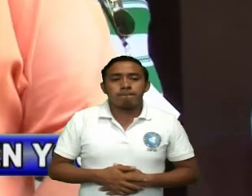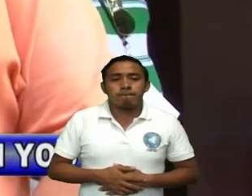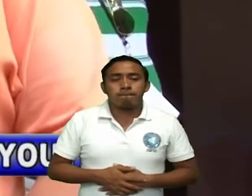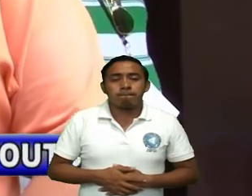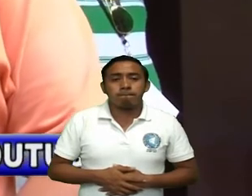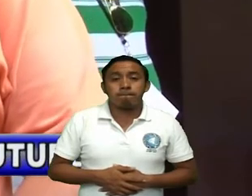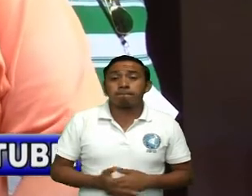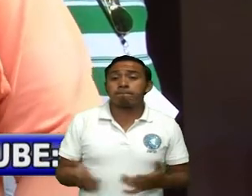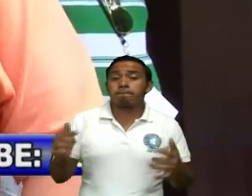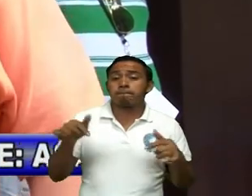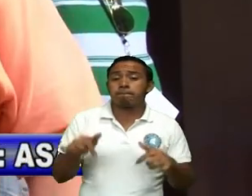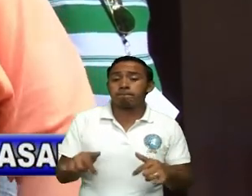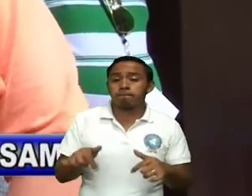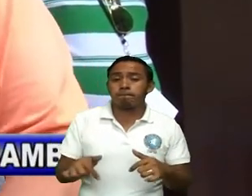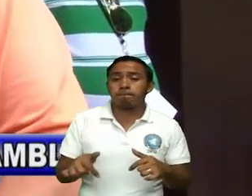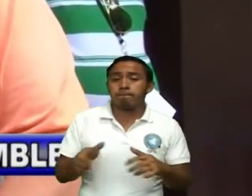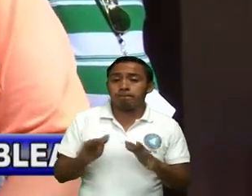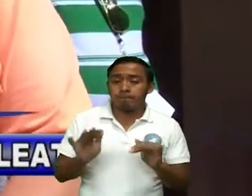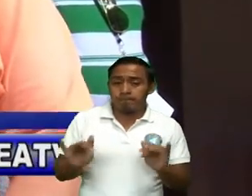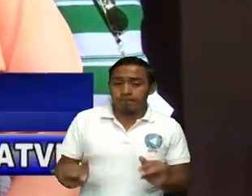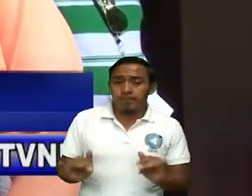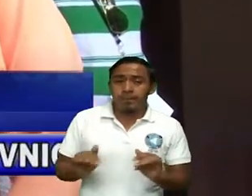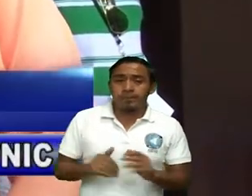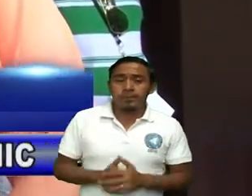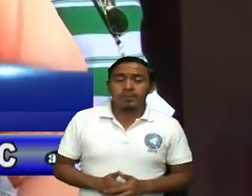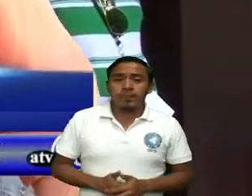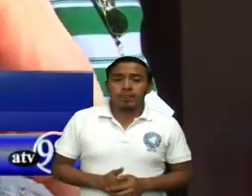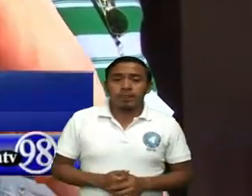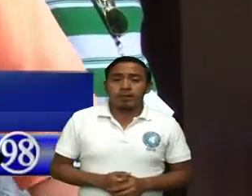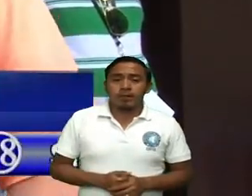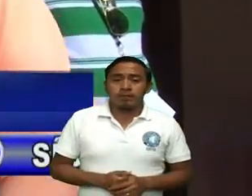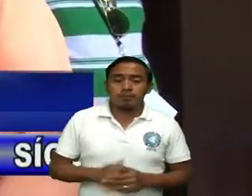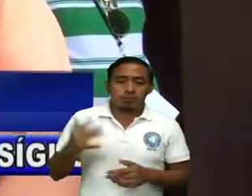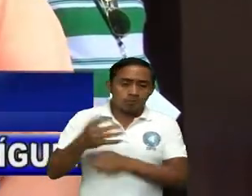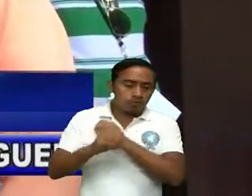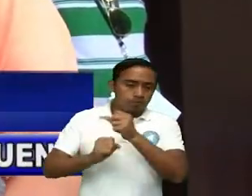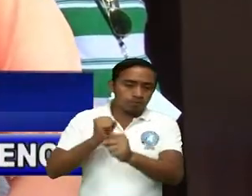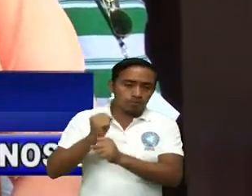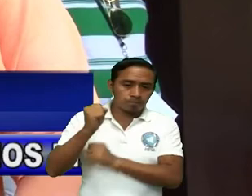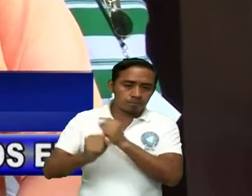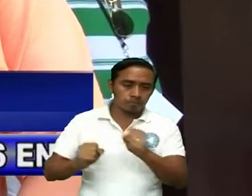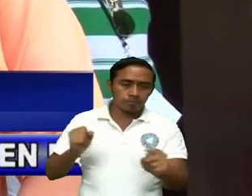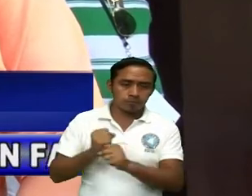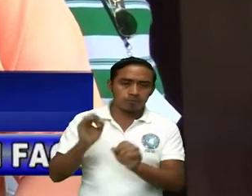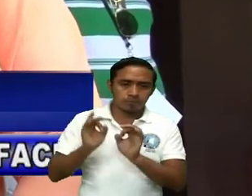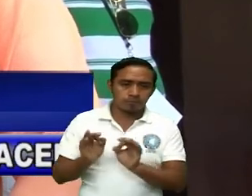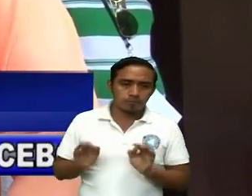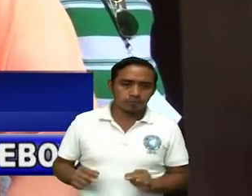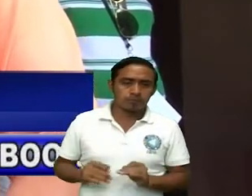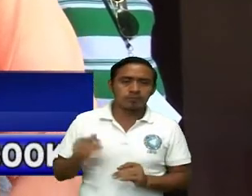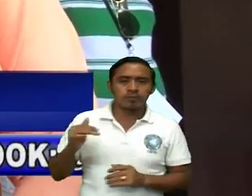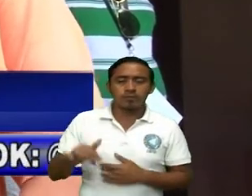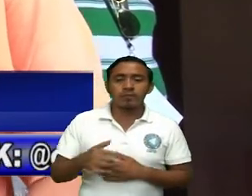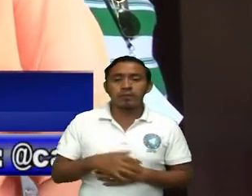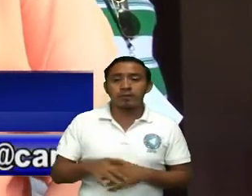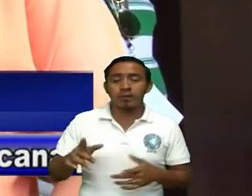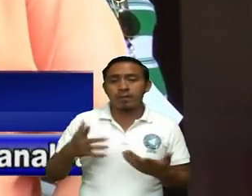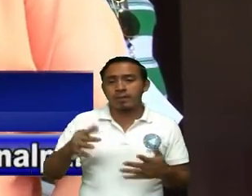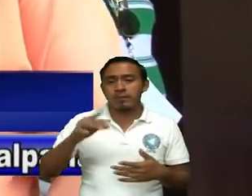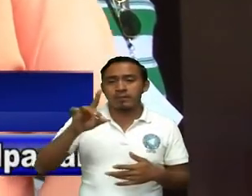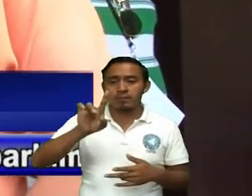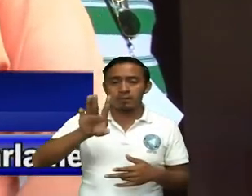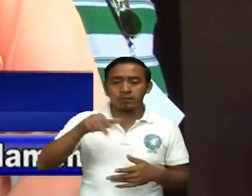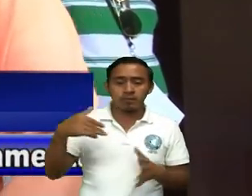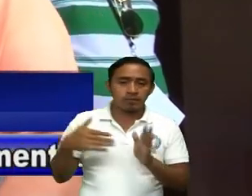Y que hoy, después de todos los años, hemos venido, ya tenemos un sector de